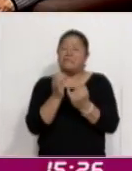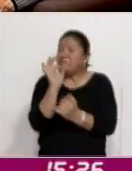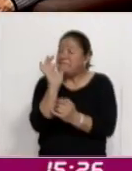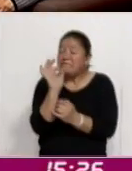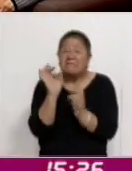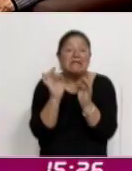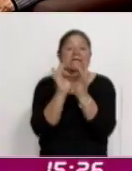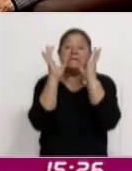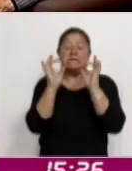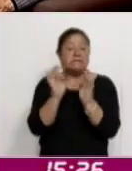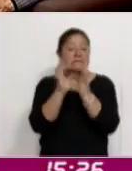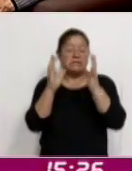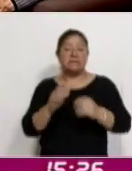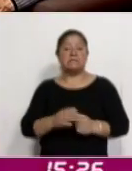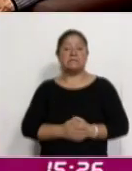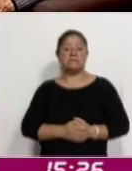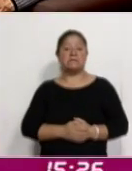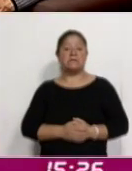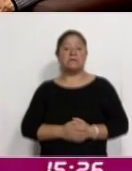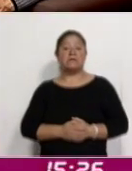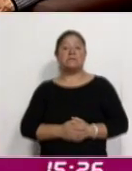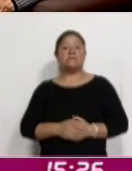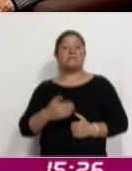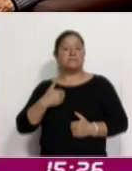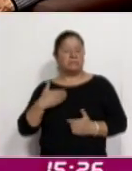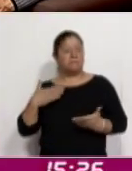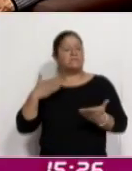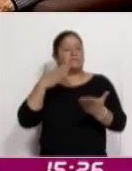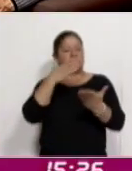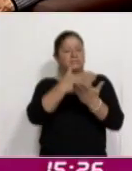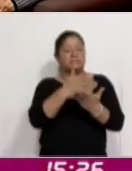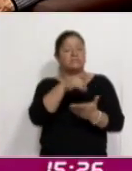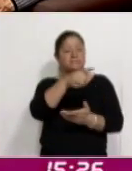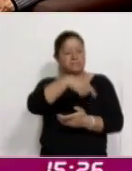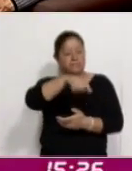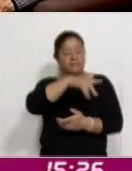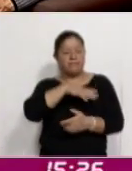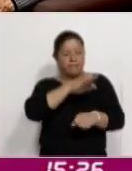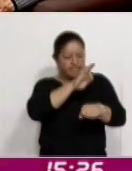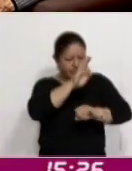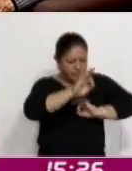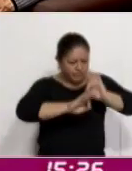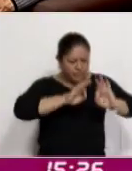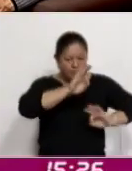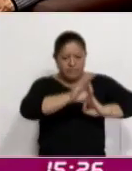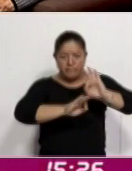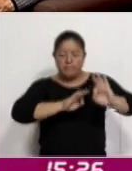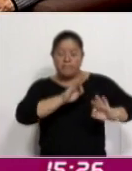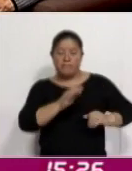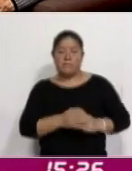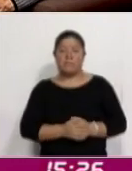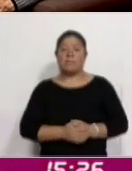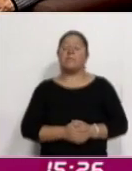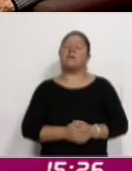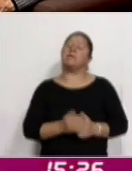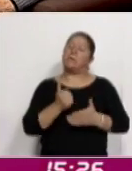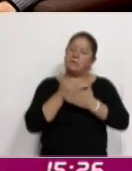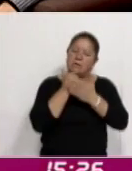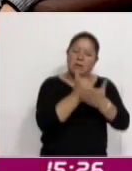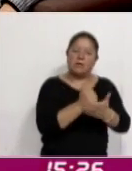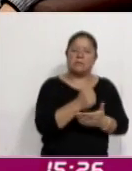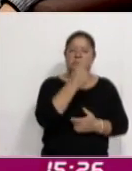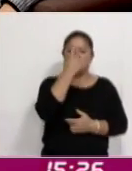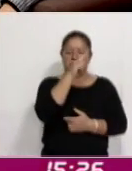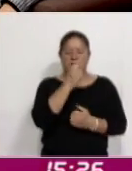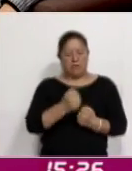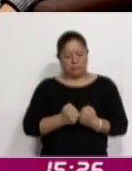extremo acudir y darles pues la protección, el trámite que ellas requieren para enfrentar toda esta situación.